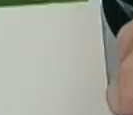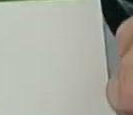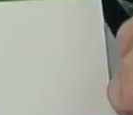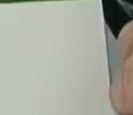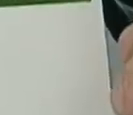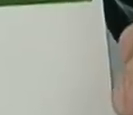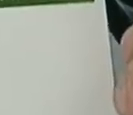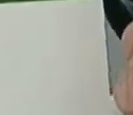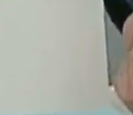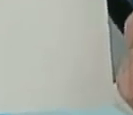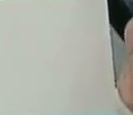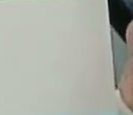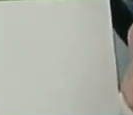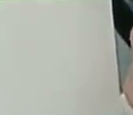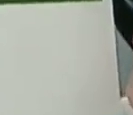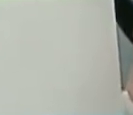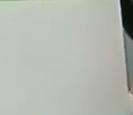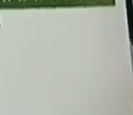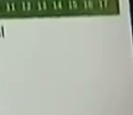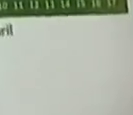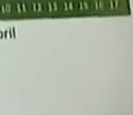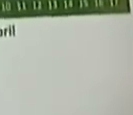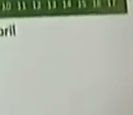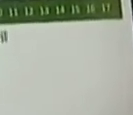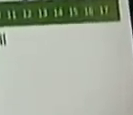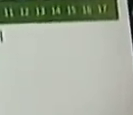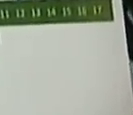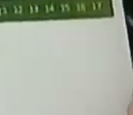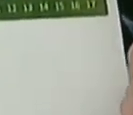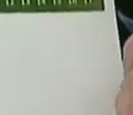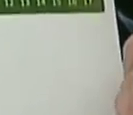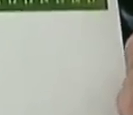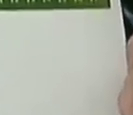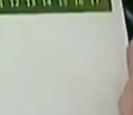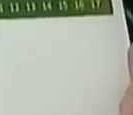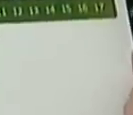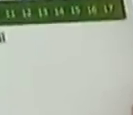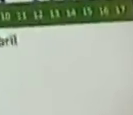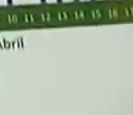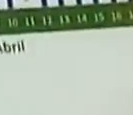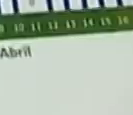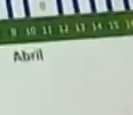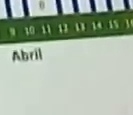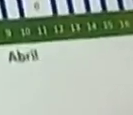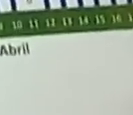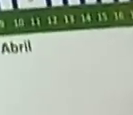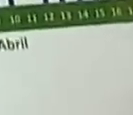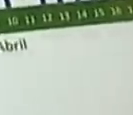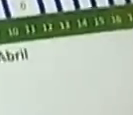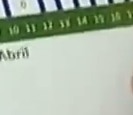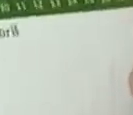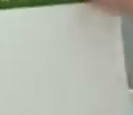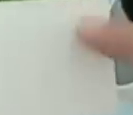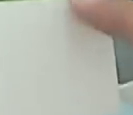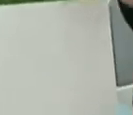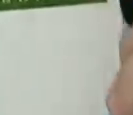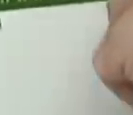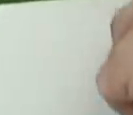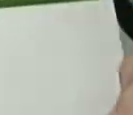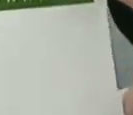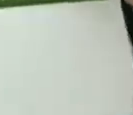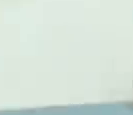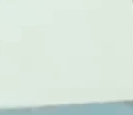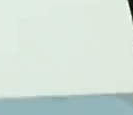abierta esta escuela de béisbol, recibieron supuestas inspecciones de autoridades sanitarias de la gobernación del estado de Nueva Esparta, y bueno, miren